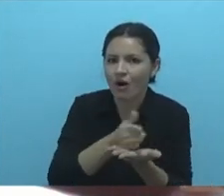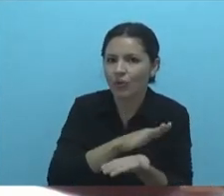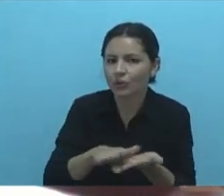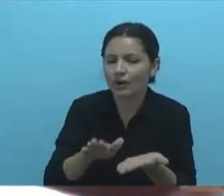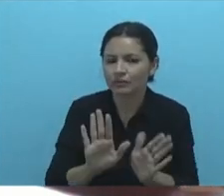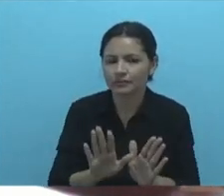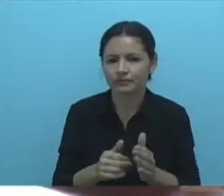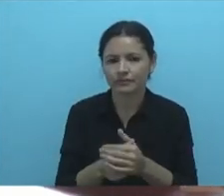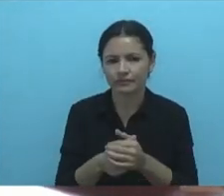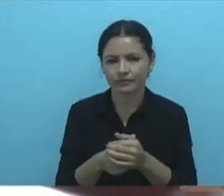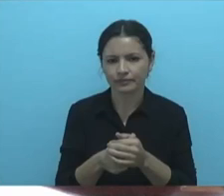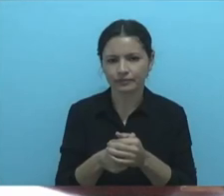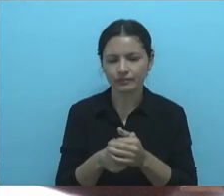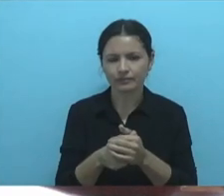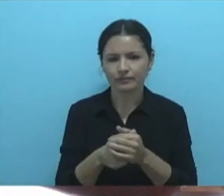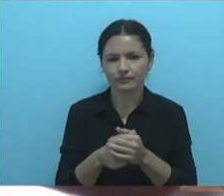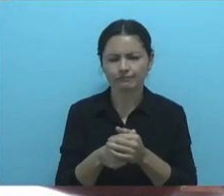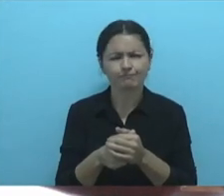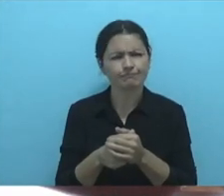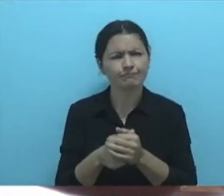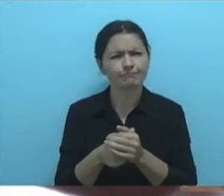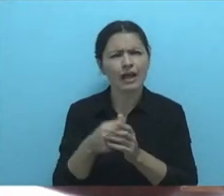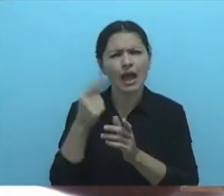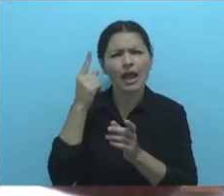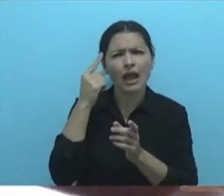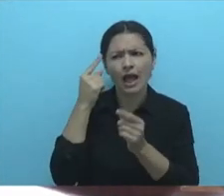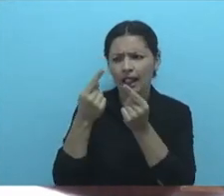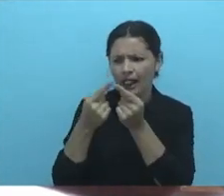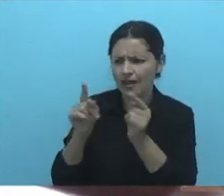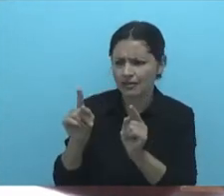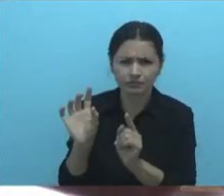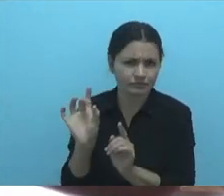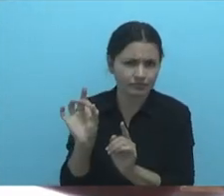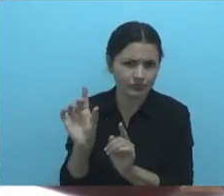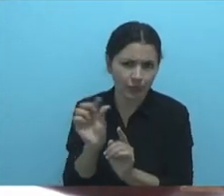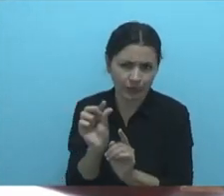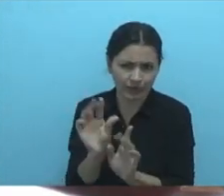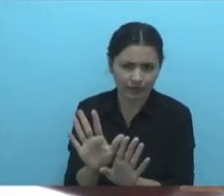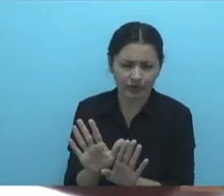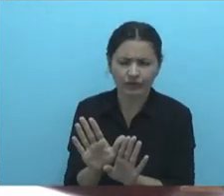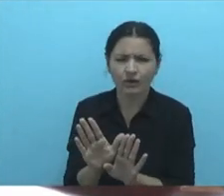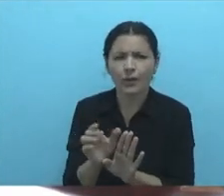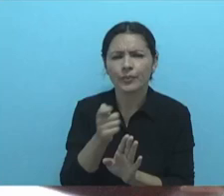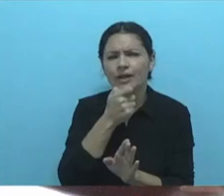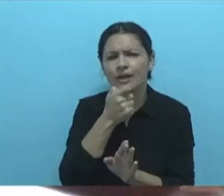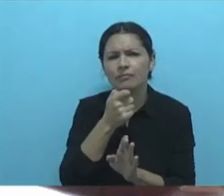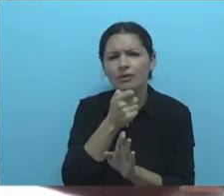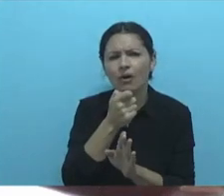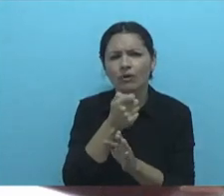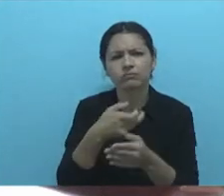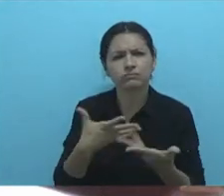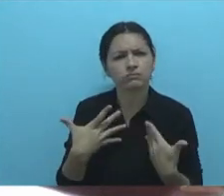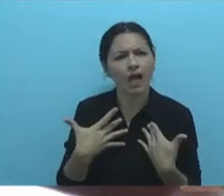tengo una pequeña diferencia con mis compañeras que que me antecedieron el uso de la palabra Yo creo que es difícil hablar de acto de reparación porque